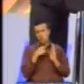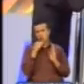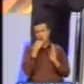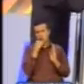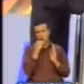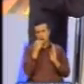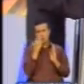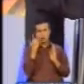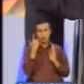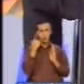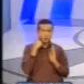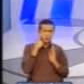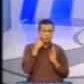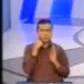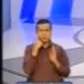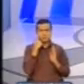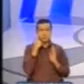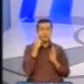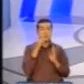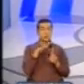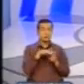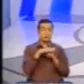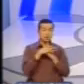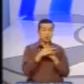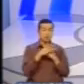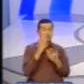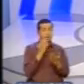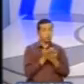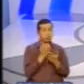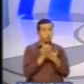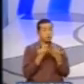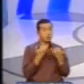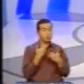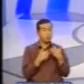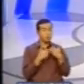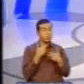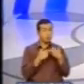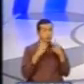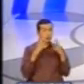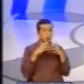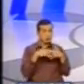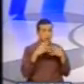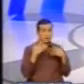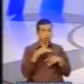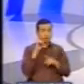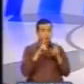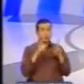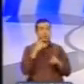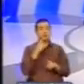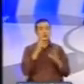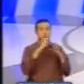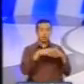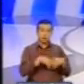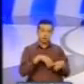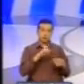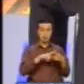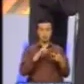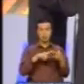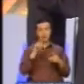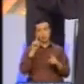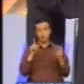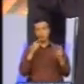línea sensible en la coyuntura económica y que lo hemos vivido? Algunos lo llaman crisis, otros lo